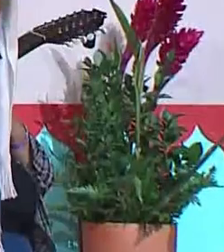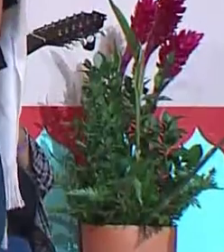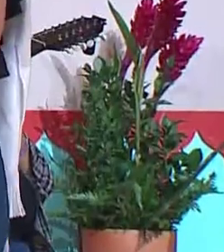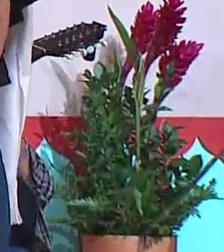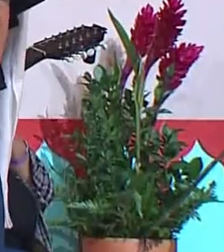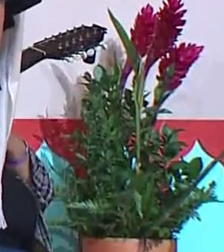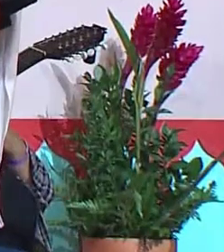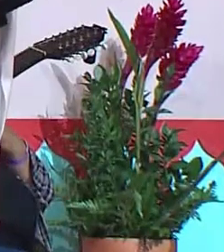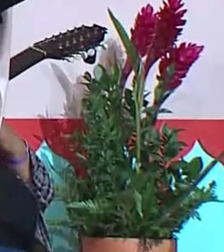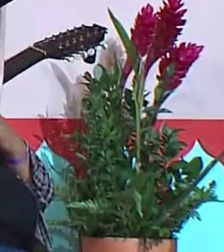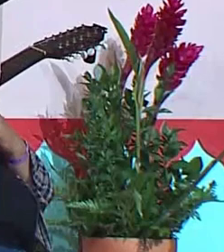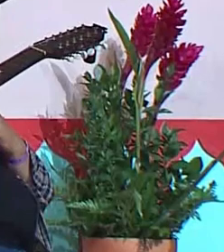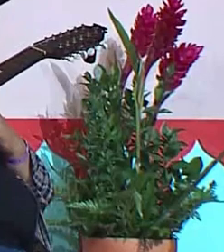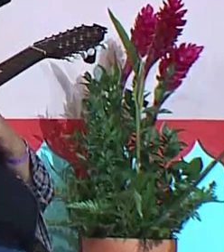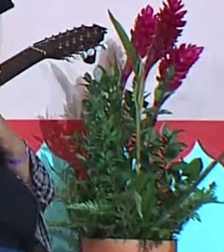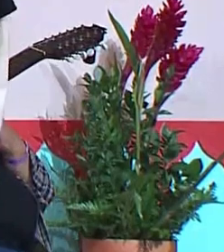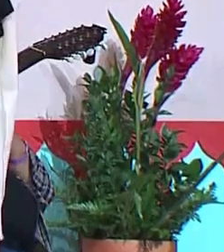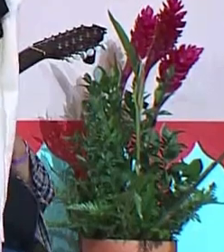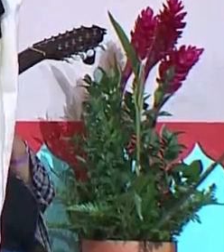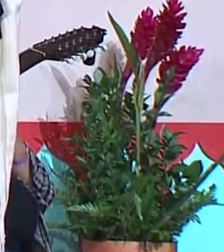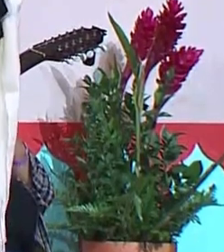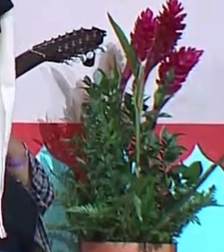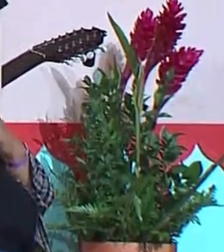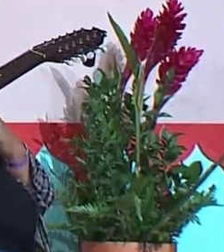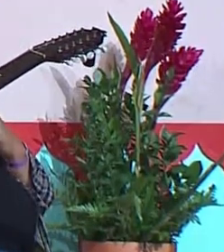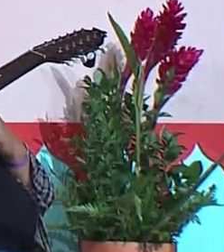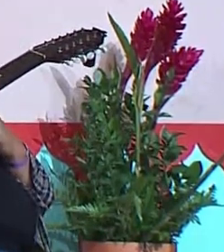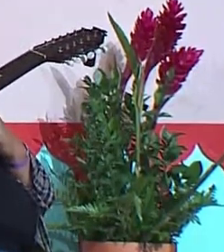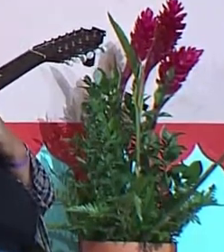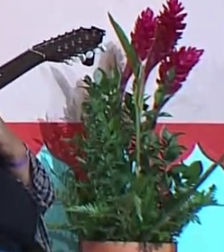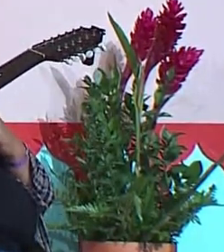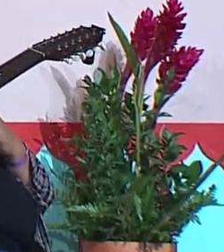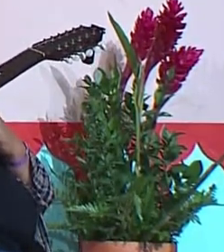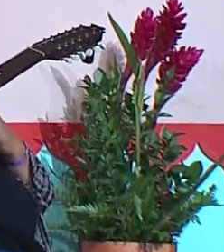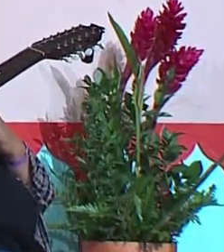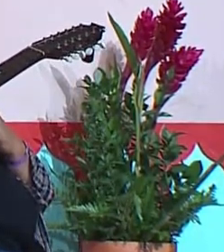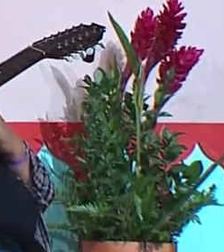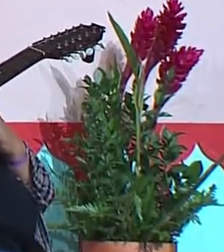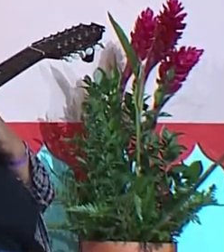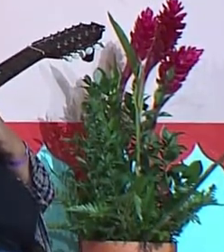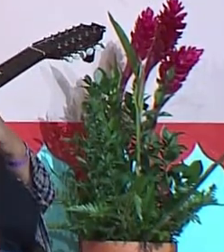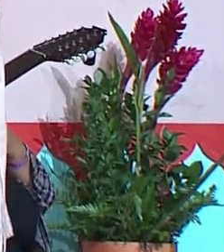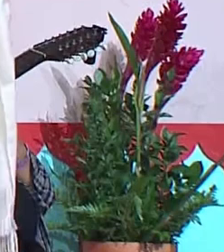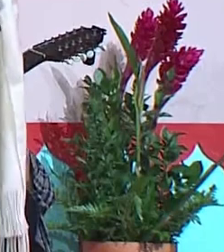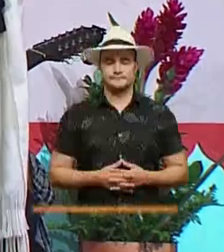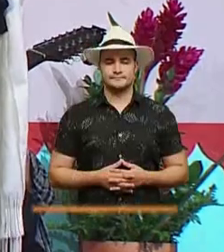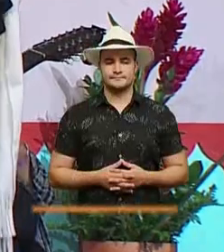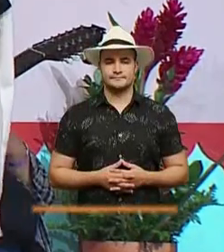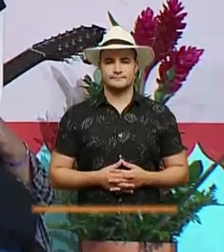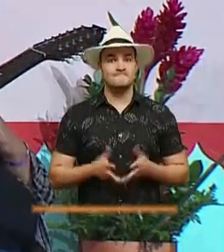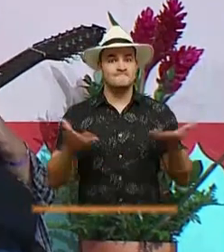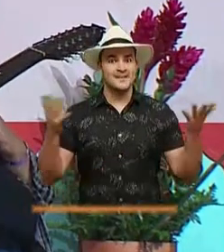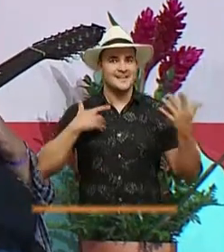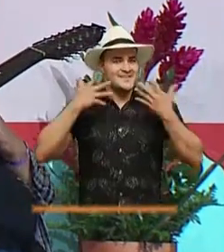Y continuamos con esta semifinal de la 16ª versión del Festival de Trova Ciudad de Medellín 2020,